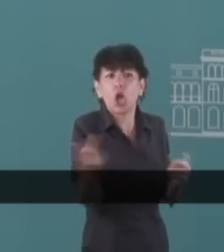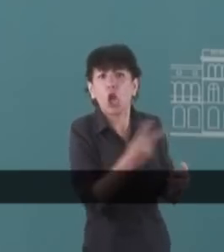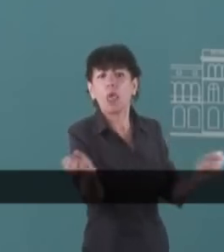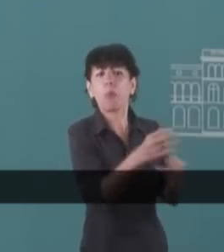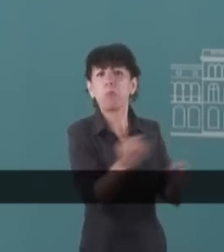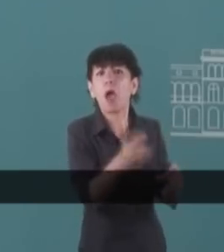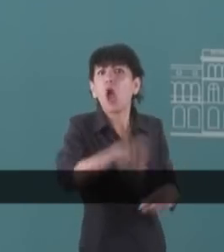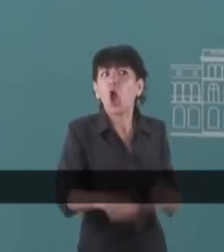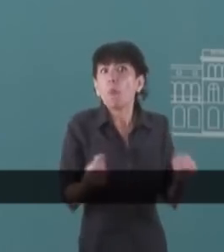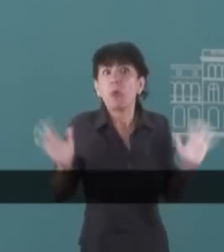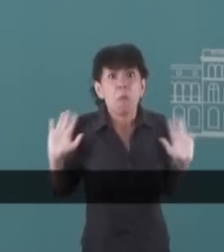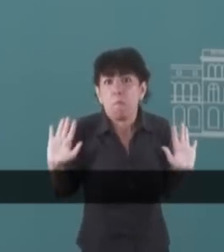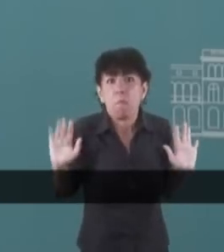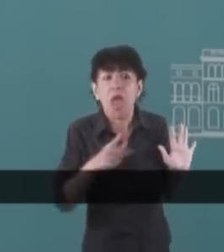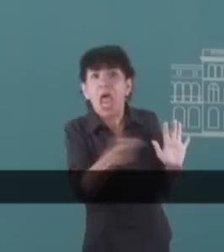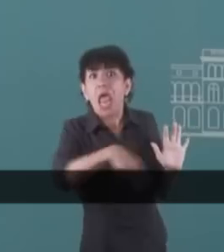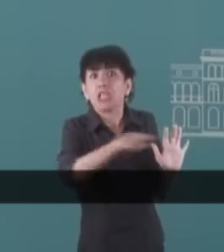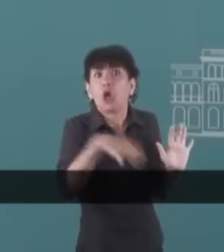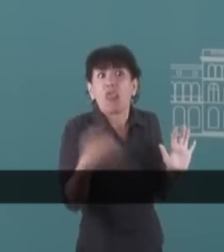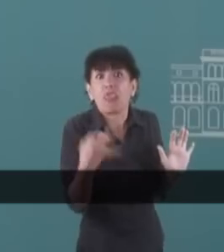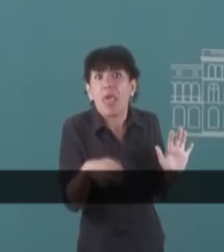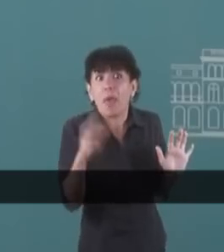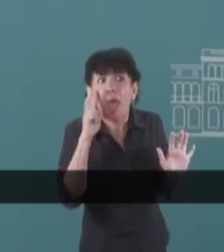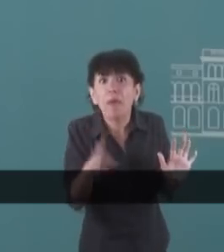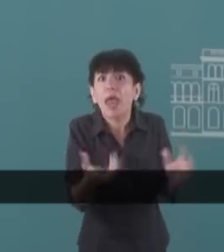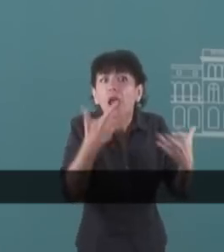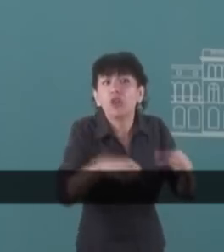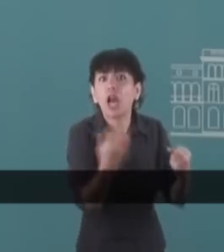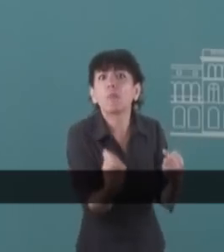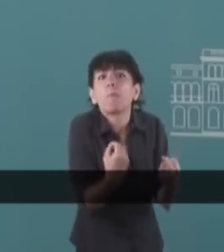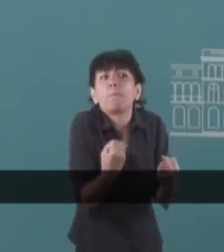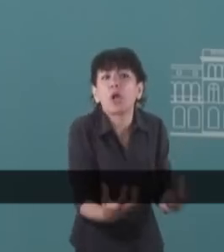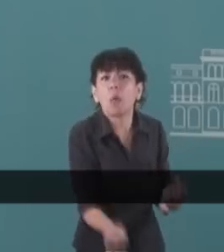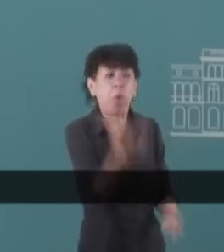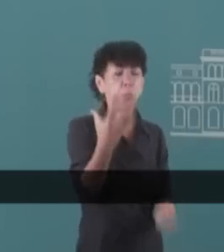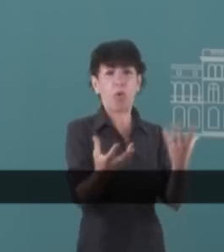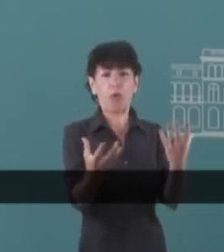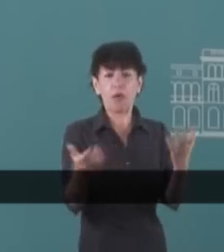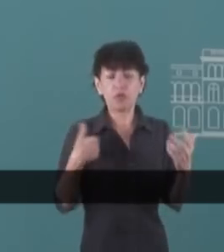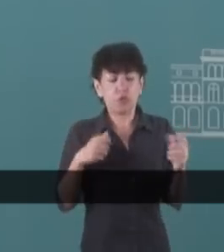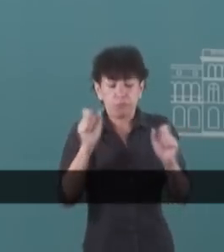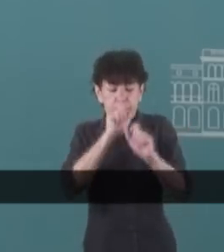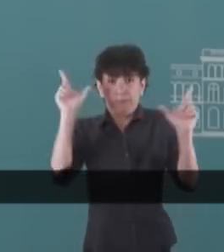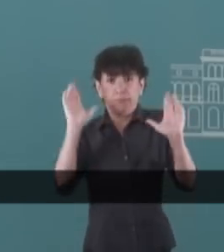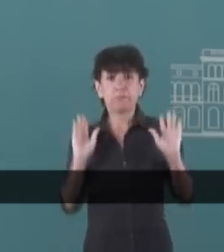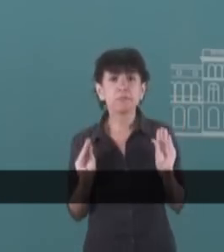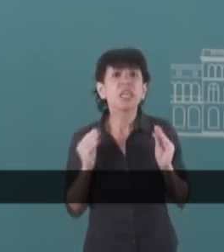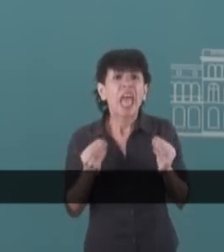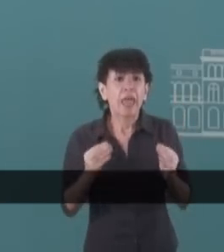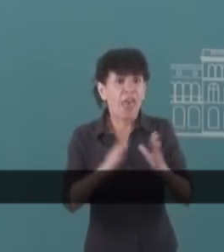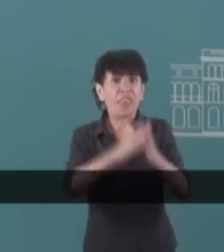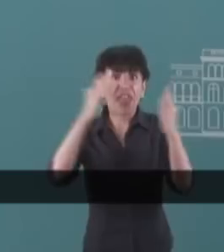preguntarse entre ellos por qué se están tirando con chats por la cabeza. Me llama poderosamente la atención que diarios que han hecho